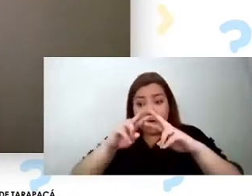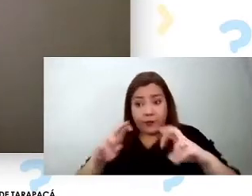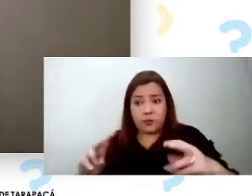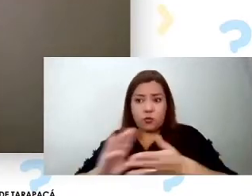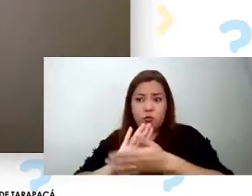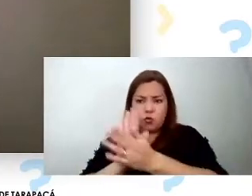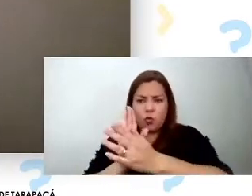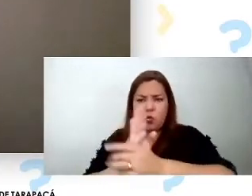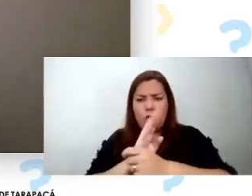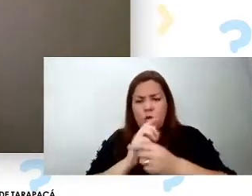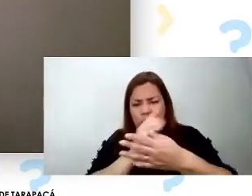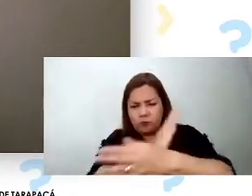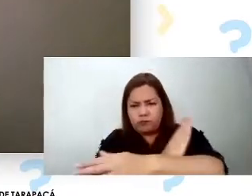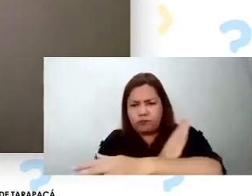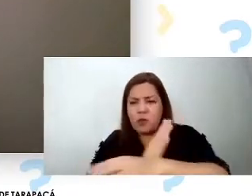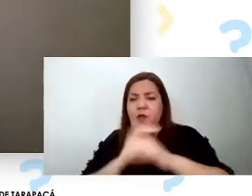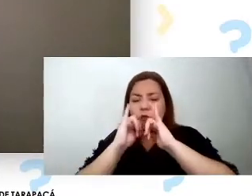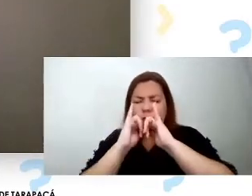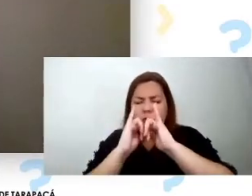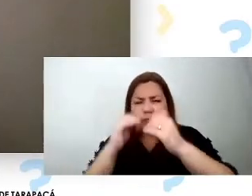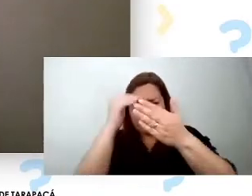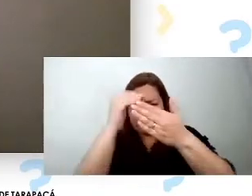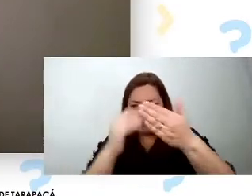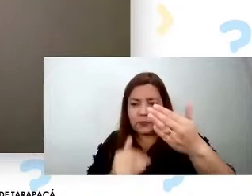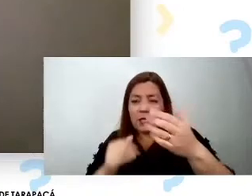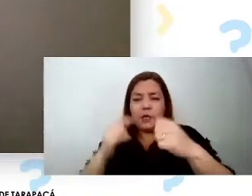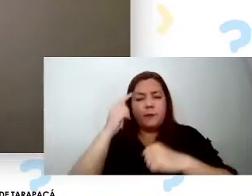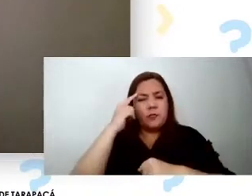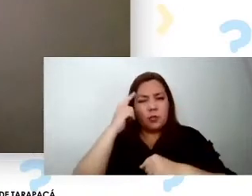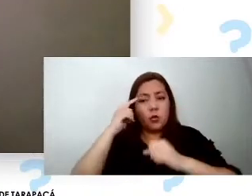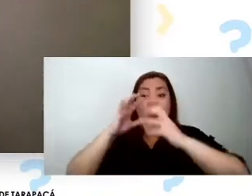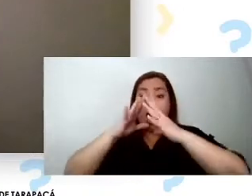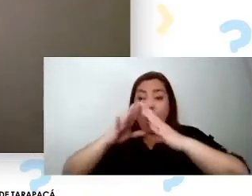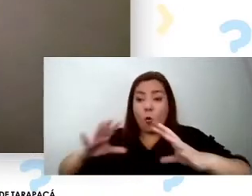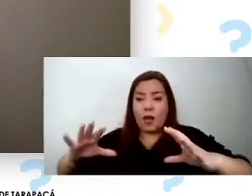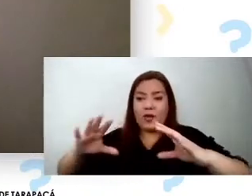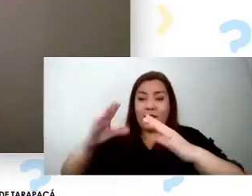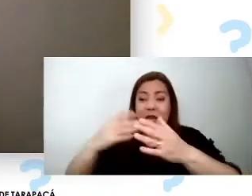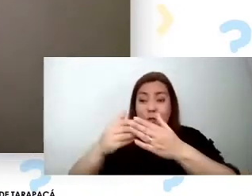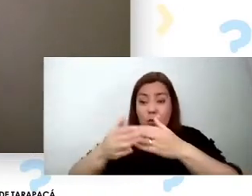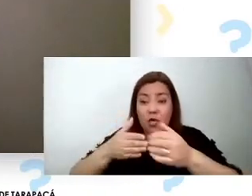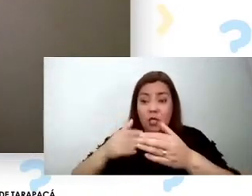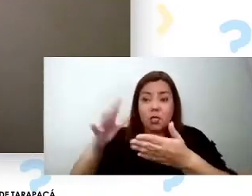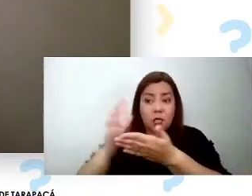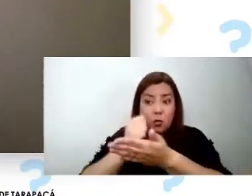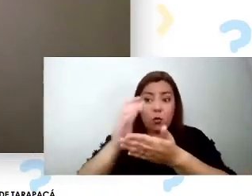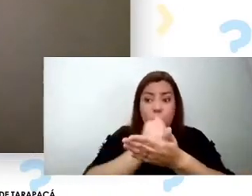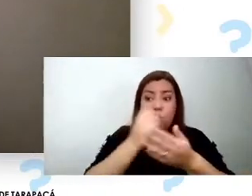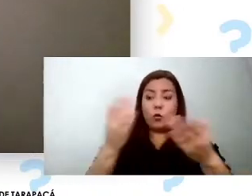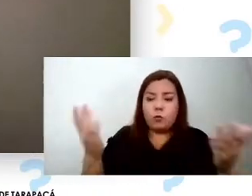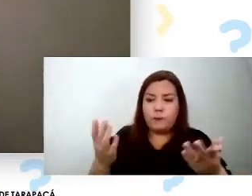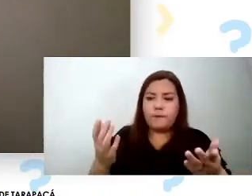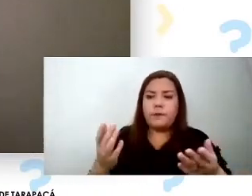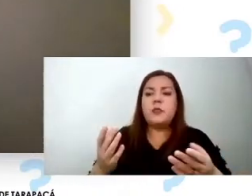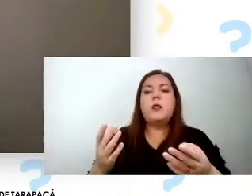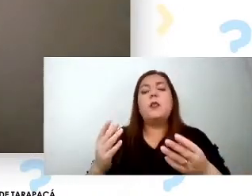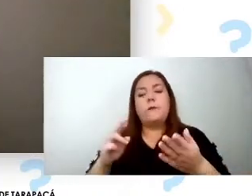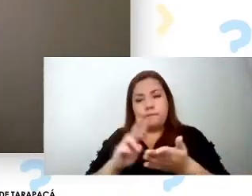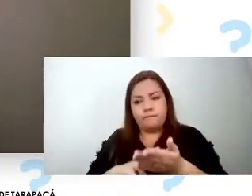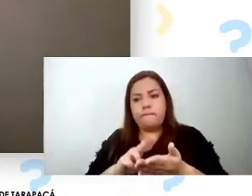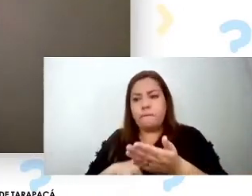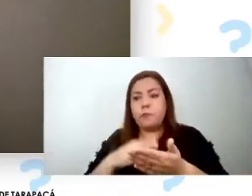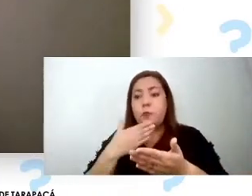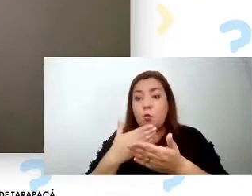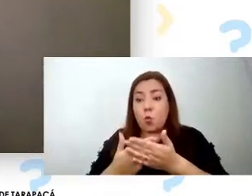a la evaporación de las aguas, ¿no es cierto?, naturales y cómo las colectan, efectivamente cuando ocurre un proceso